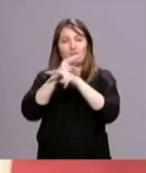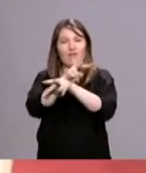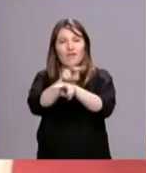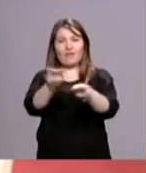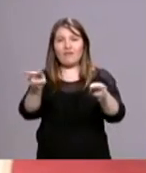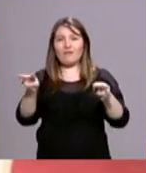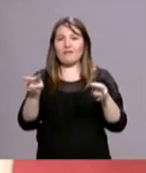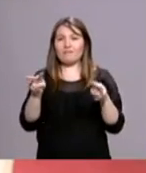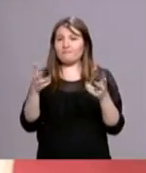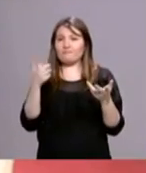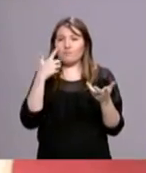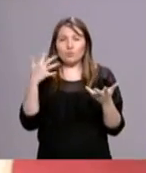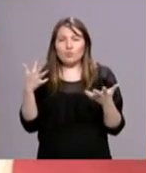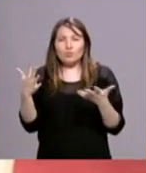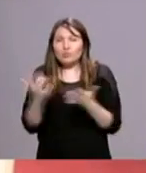en todos,